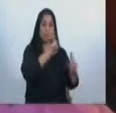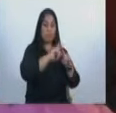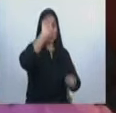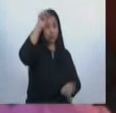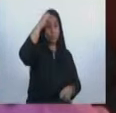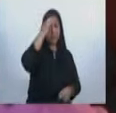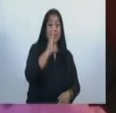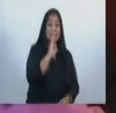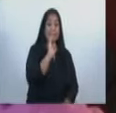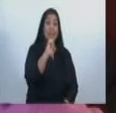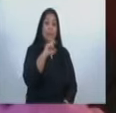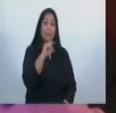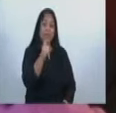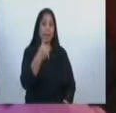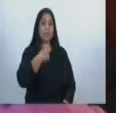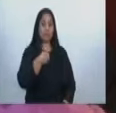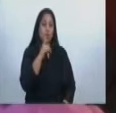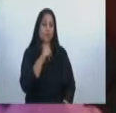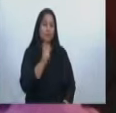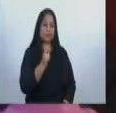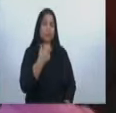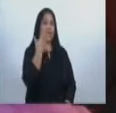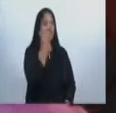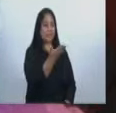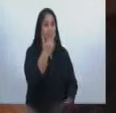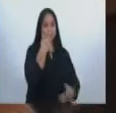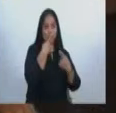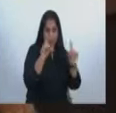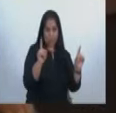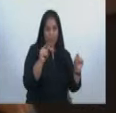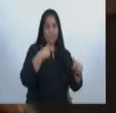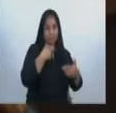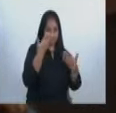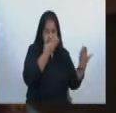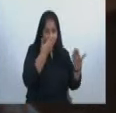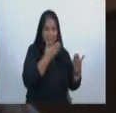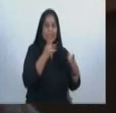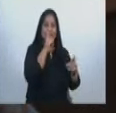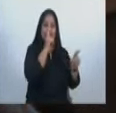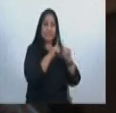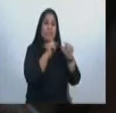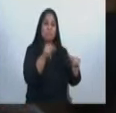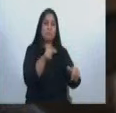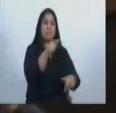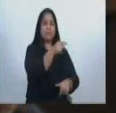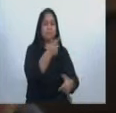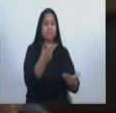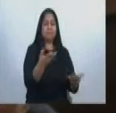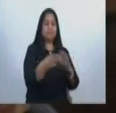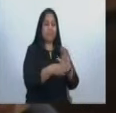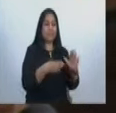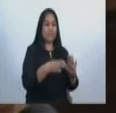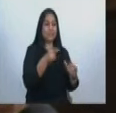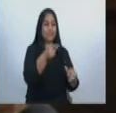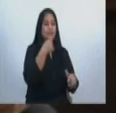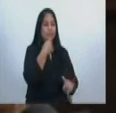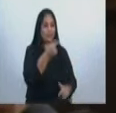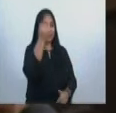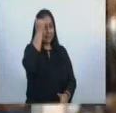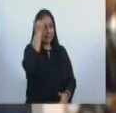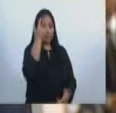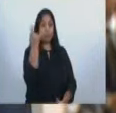pude optar a la licenciatura en gestión pública y en base a ello señor presidente sabemos que las